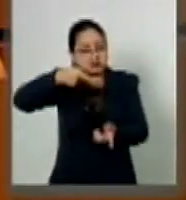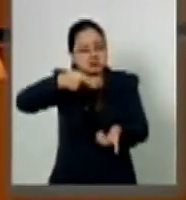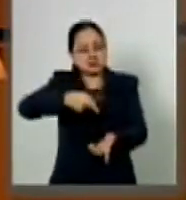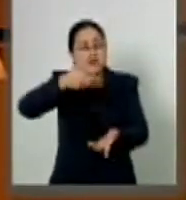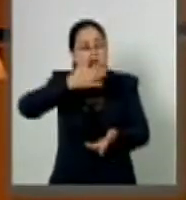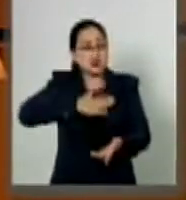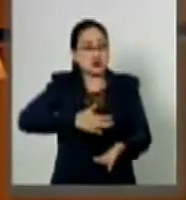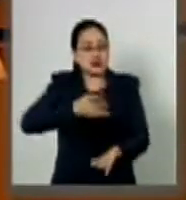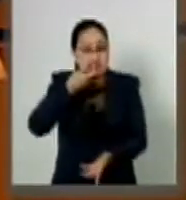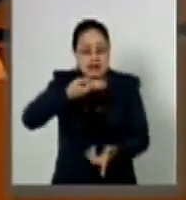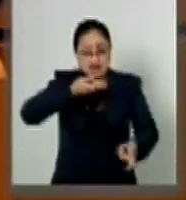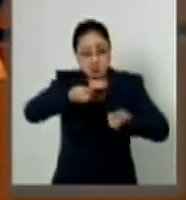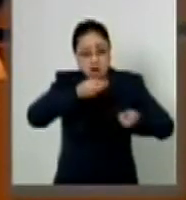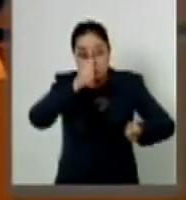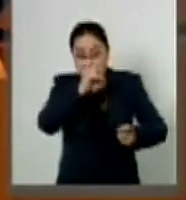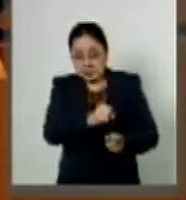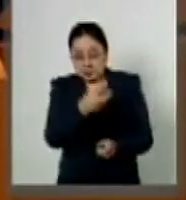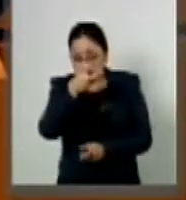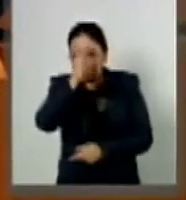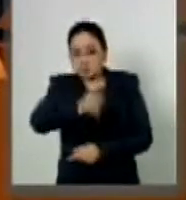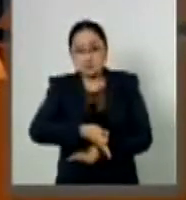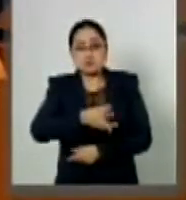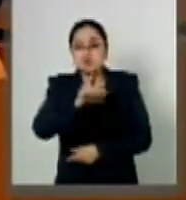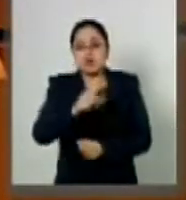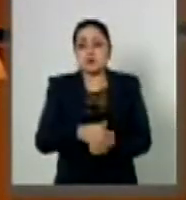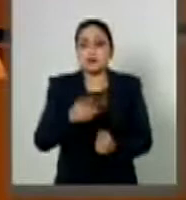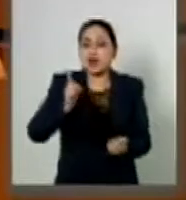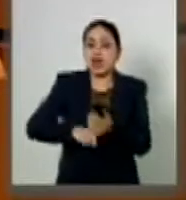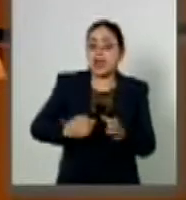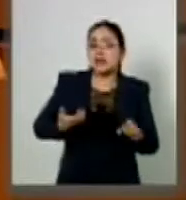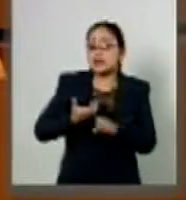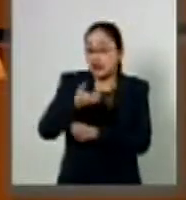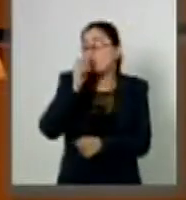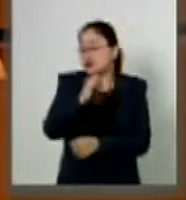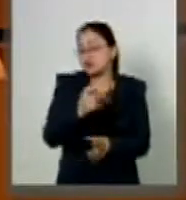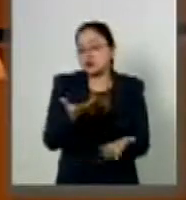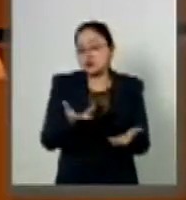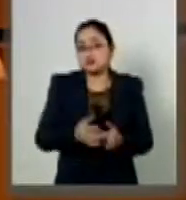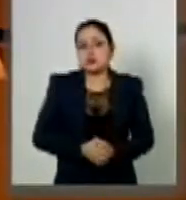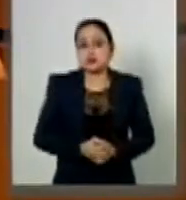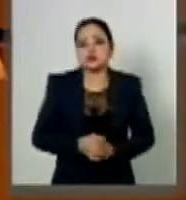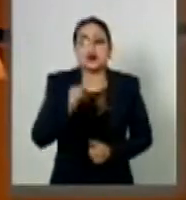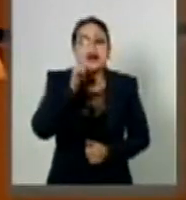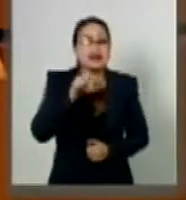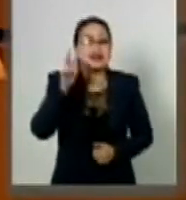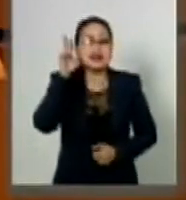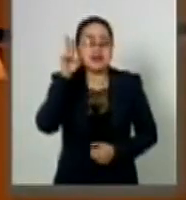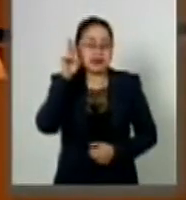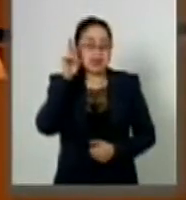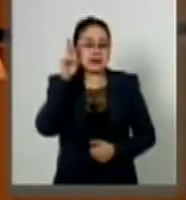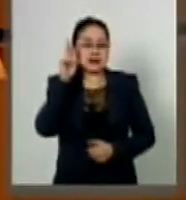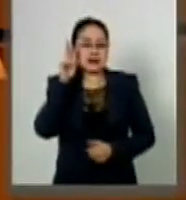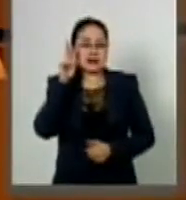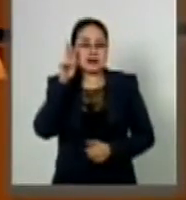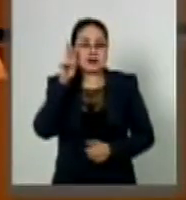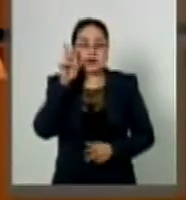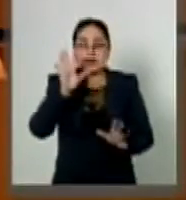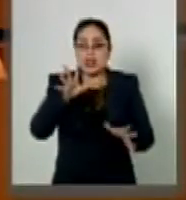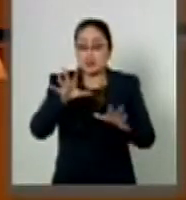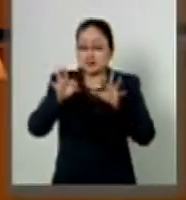me parece que no es admisible. Y es el sello del Estado. El día de antier terminó de